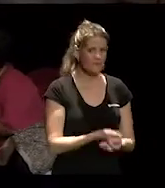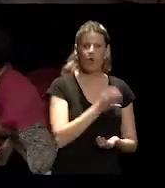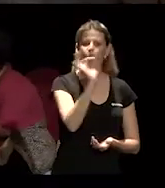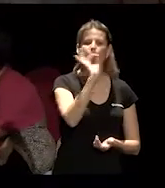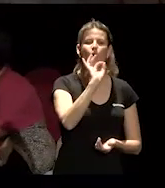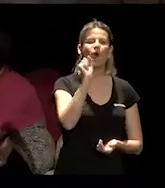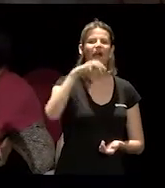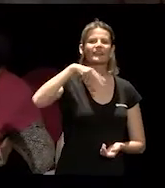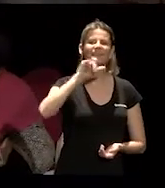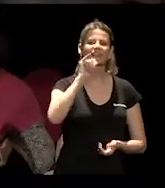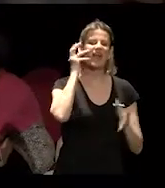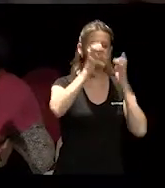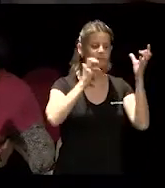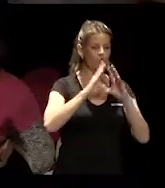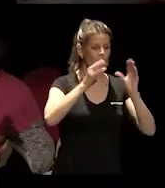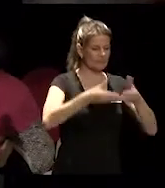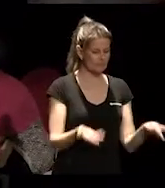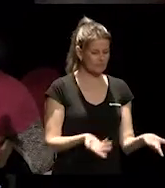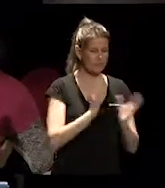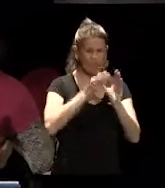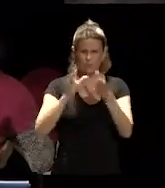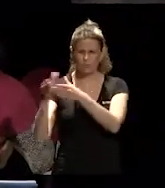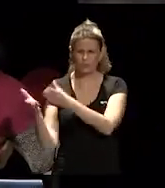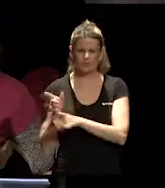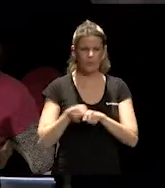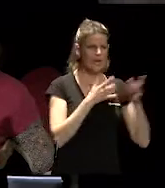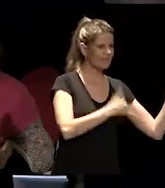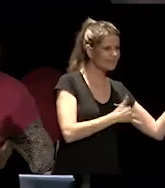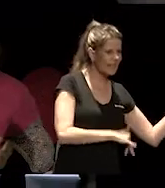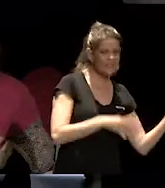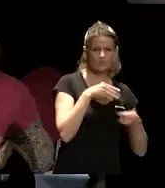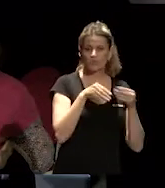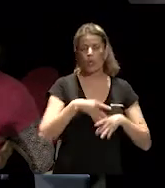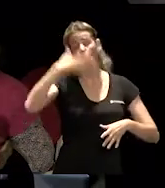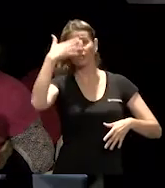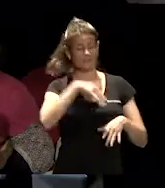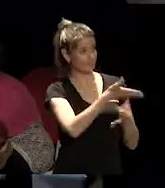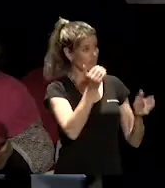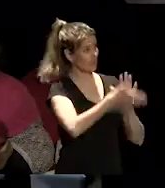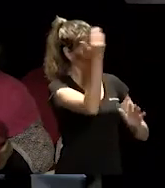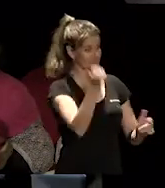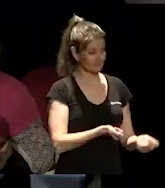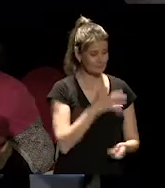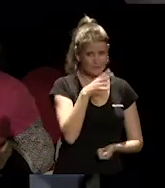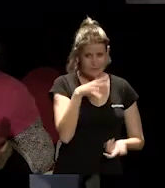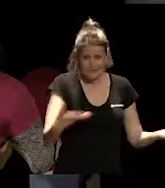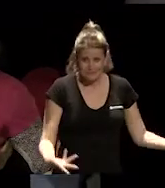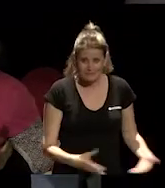Animal Collective, o estos grupos que utilizan los sintes en vez de guitarras y estas cosas. ¡Epa! ¿Por qué te vas? ¿A dónde te